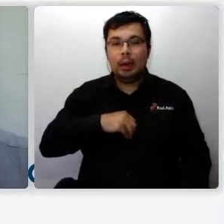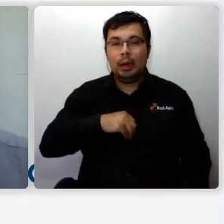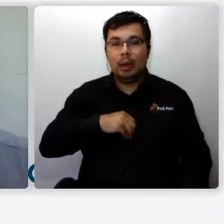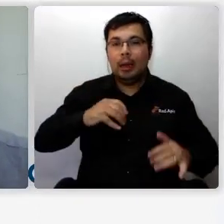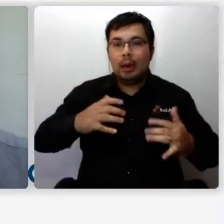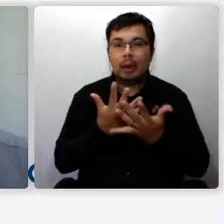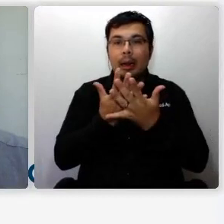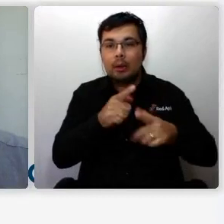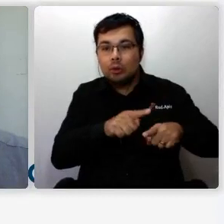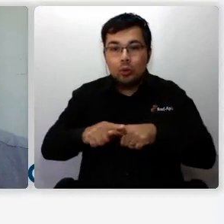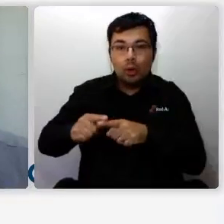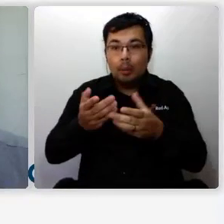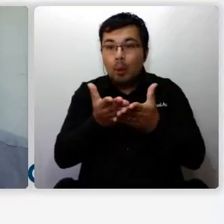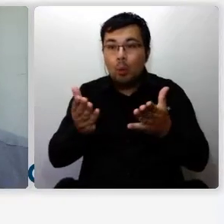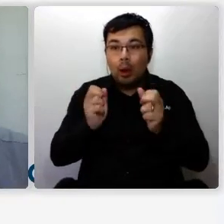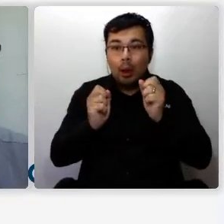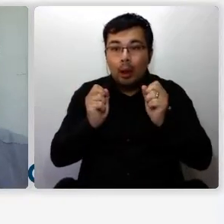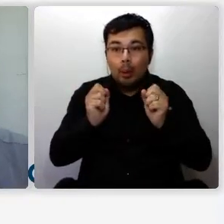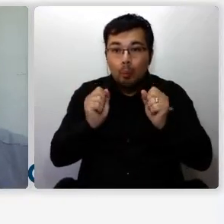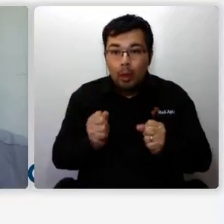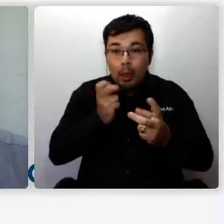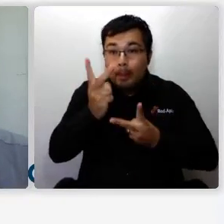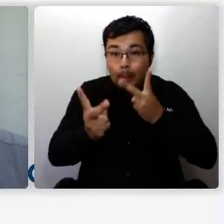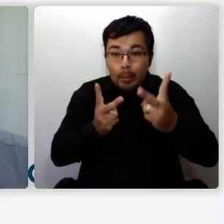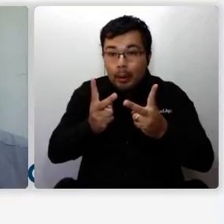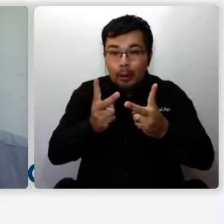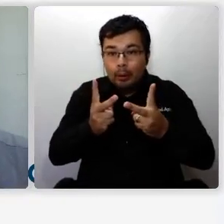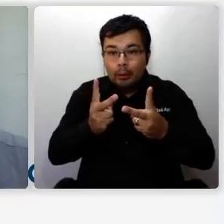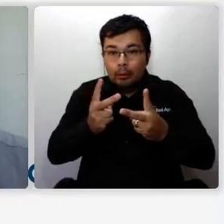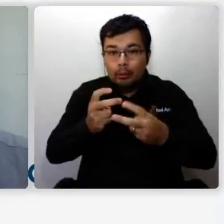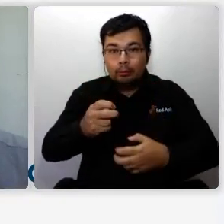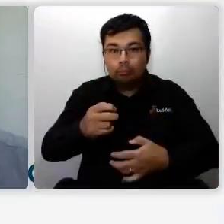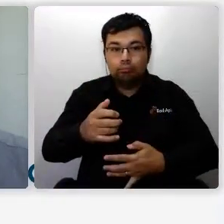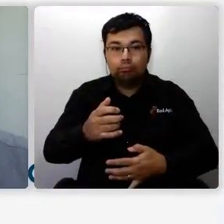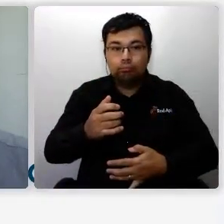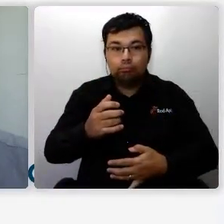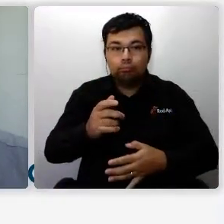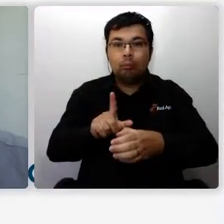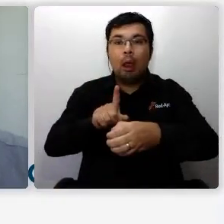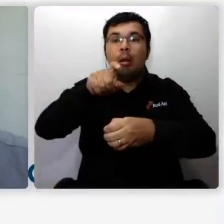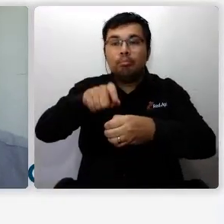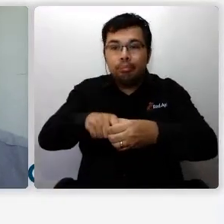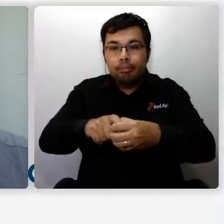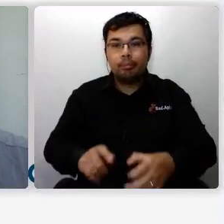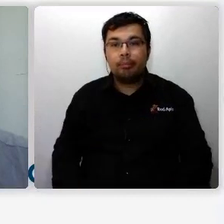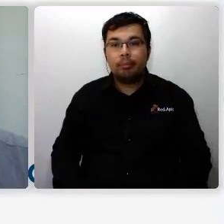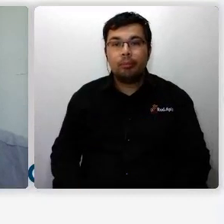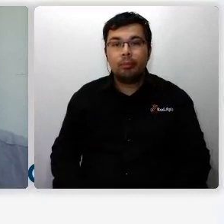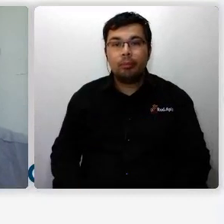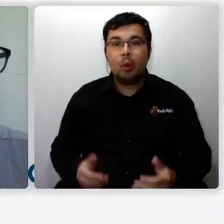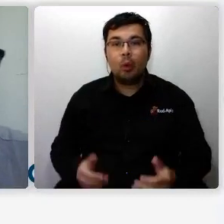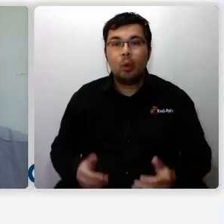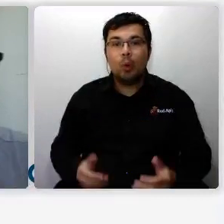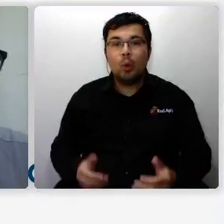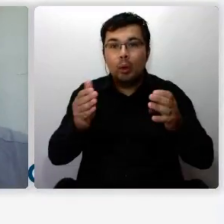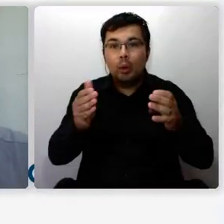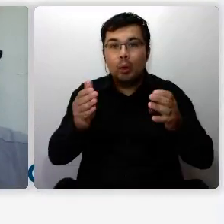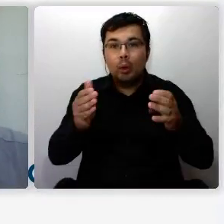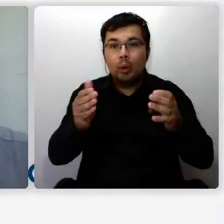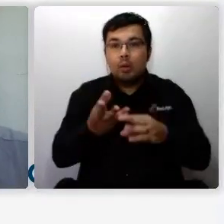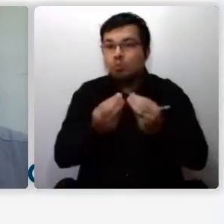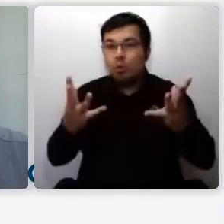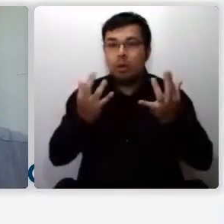lo puedan revisar y nos puedan seguir. Y obviamente nuestro sitio web, al menos ir visitándolo de vez en cuando, se van a sorprender que hay mucha información que a veces en el día